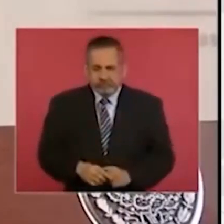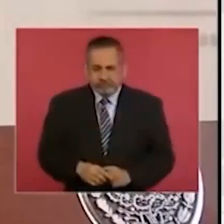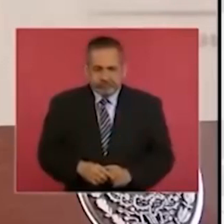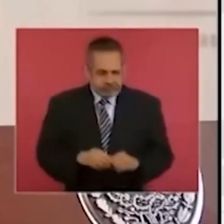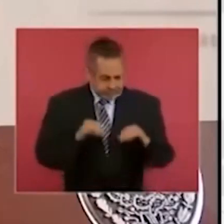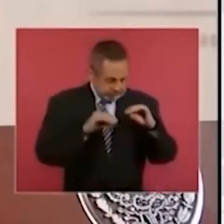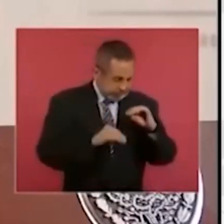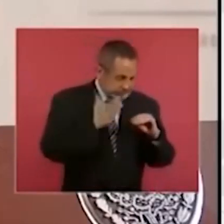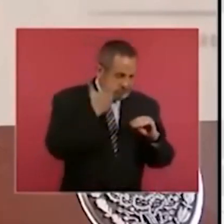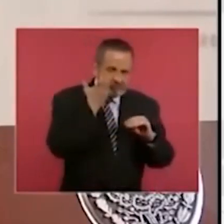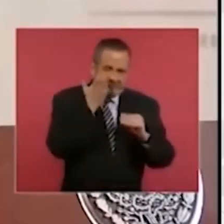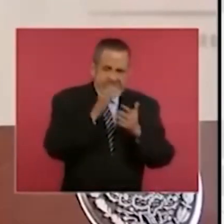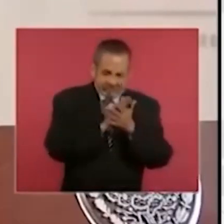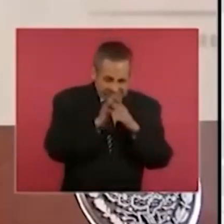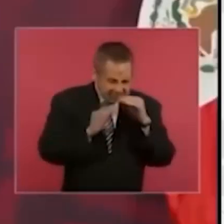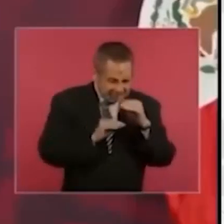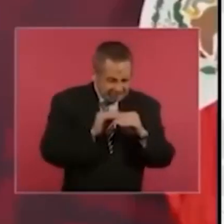argucias